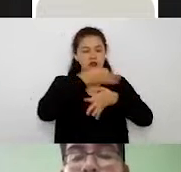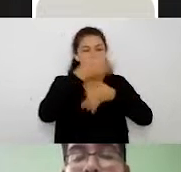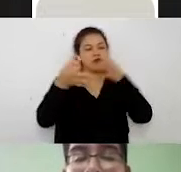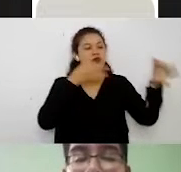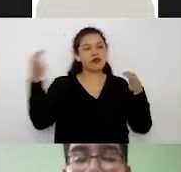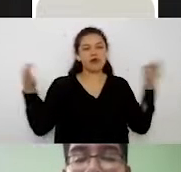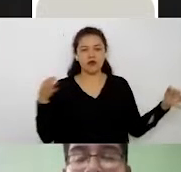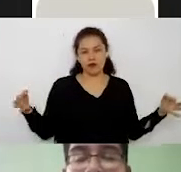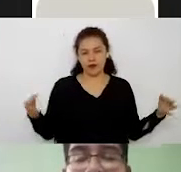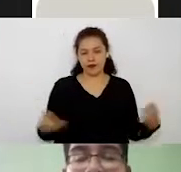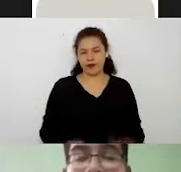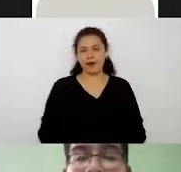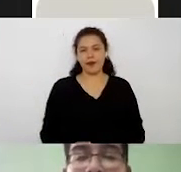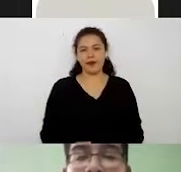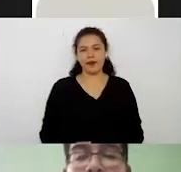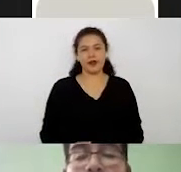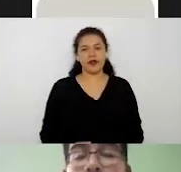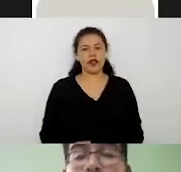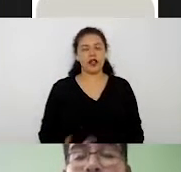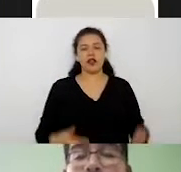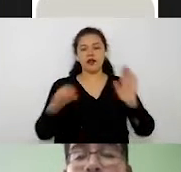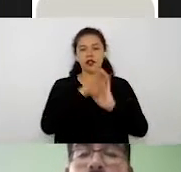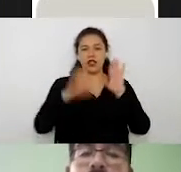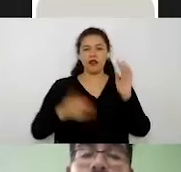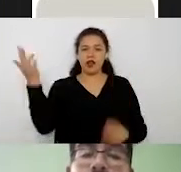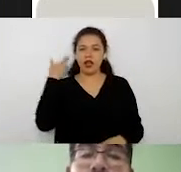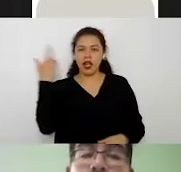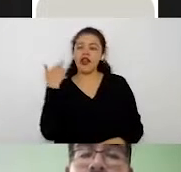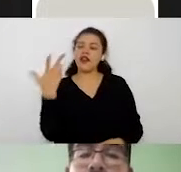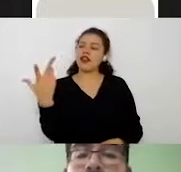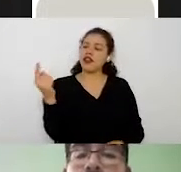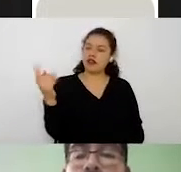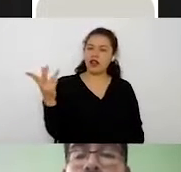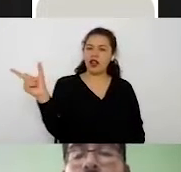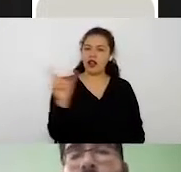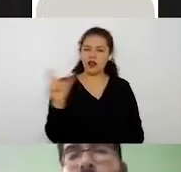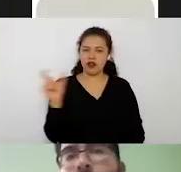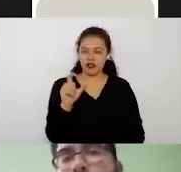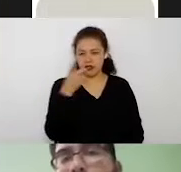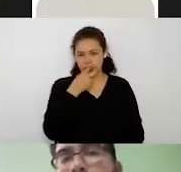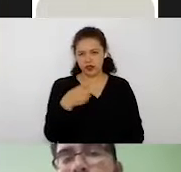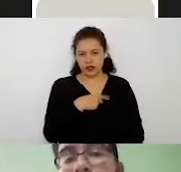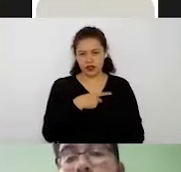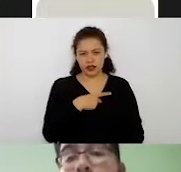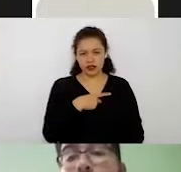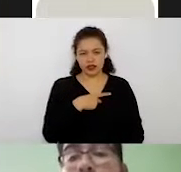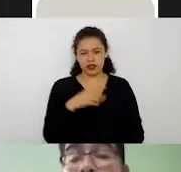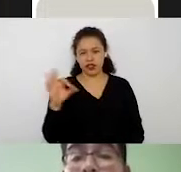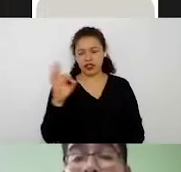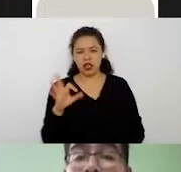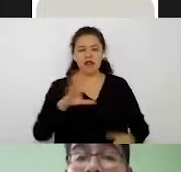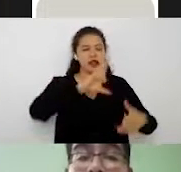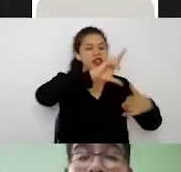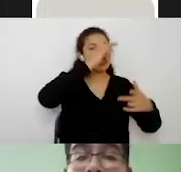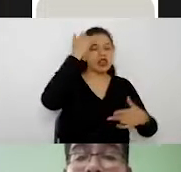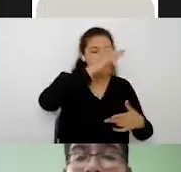ejemplo, como les digo, en el radio o en la televisión, cuando nos hacen énfasis en que pues va a haber a lo mejor una temporada de huracanes,